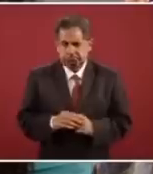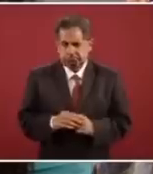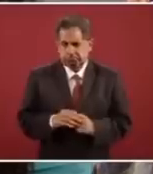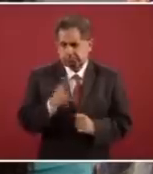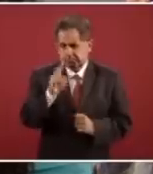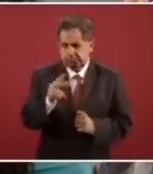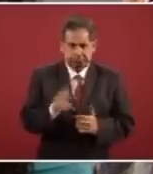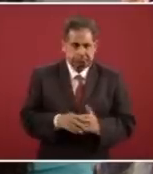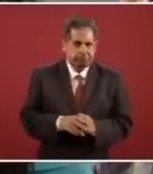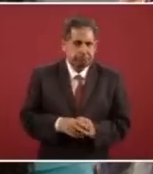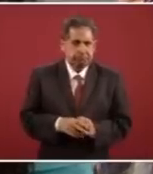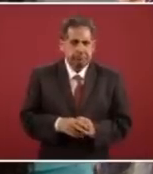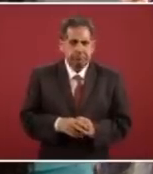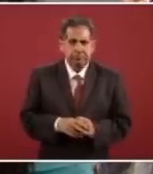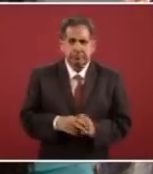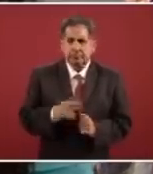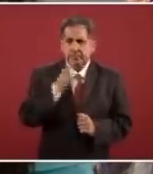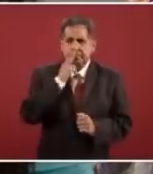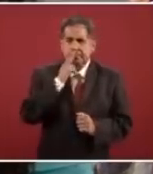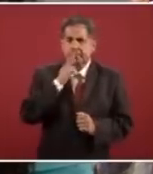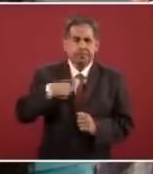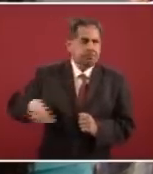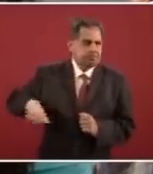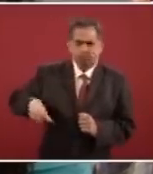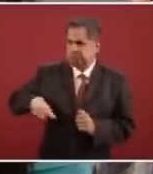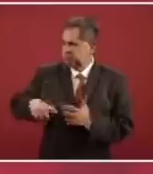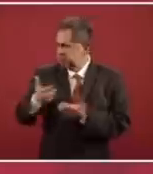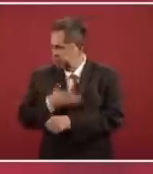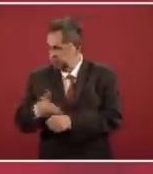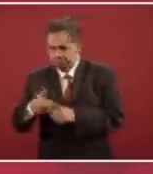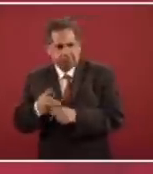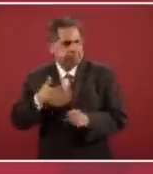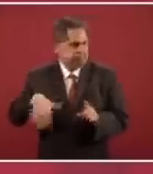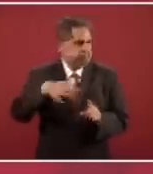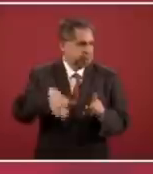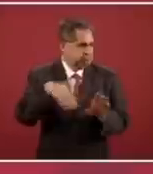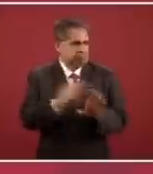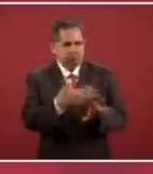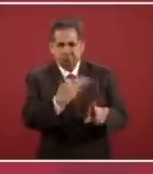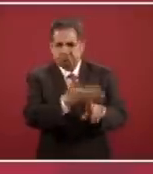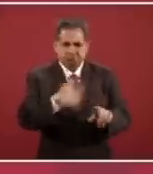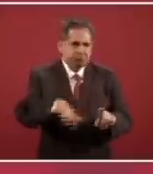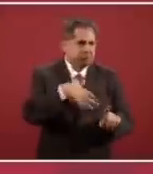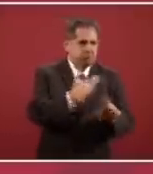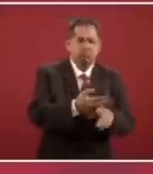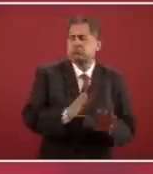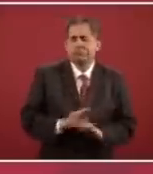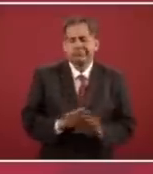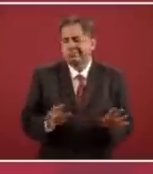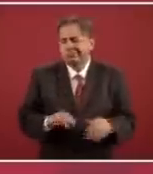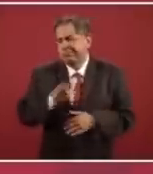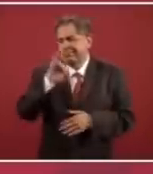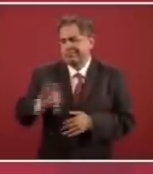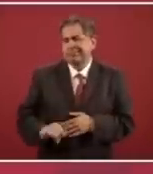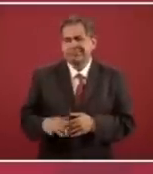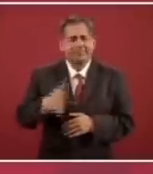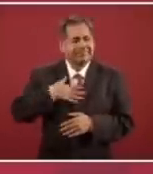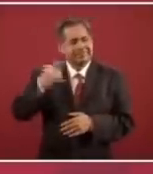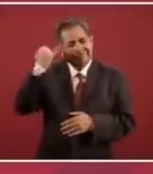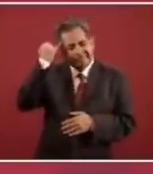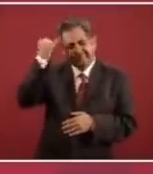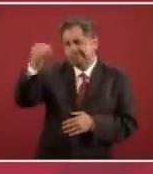vamos a utilizar el gobierno para perseguir a nadie, nunca lo hemos hecho, es un asunto de